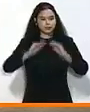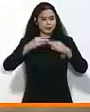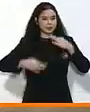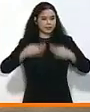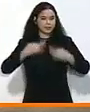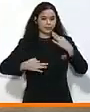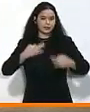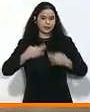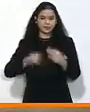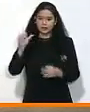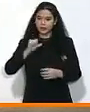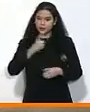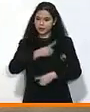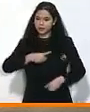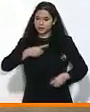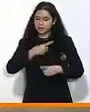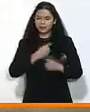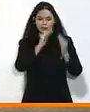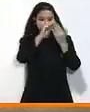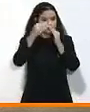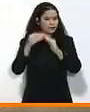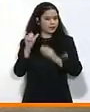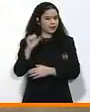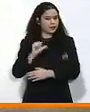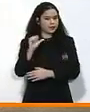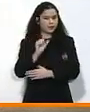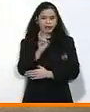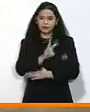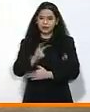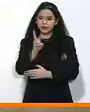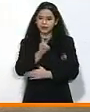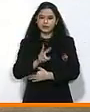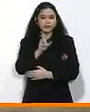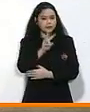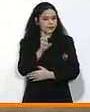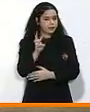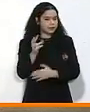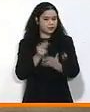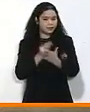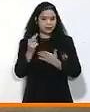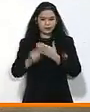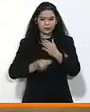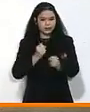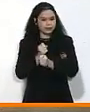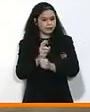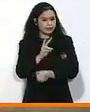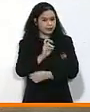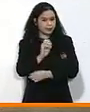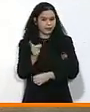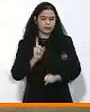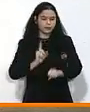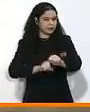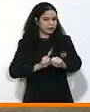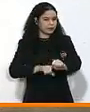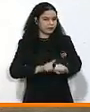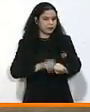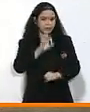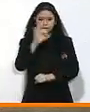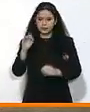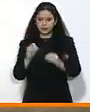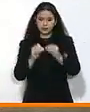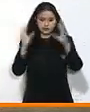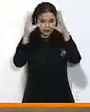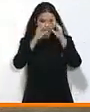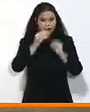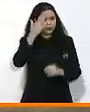Alegría poderles traer la diversión hasta sus hogares el día de hoy, viernes 26 de noviembre del año 2021, cuando son las 9 en punto de la